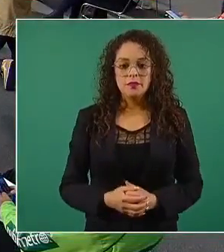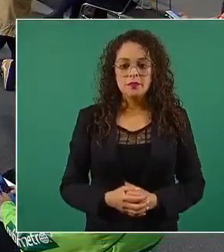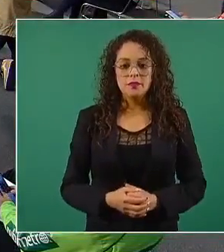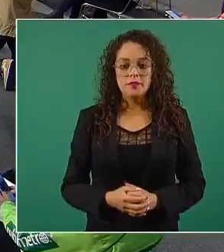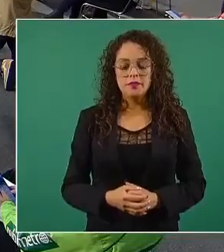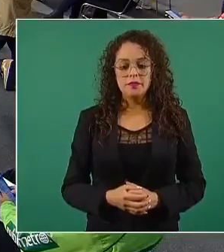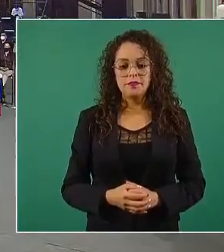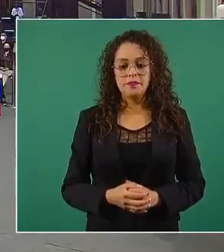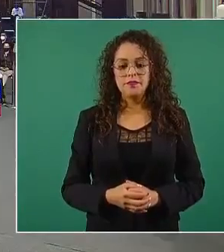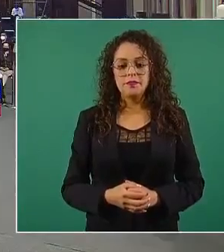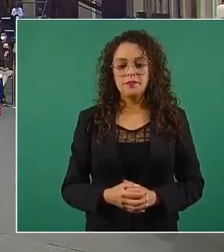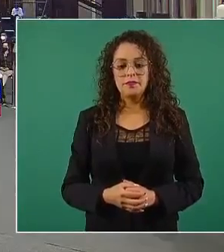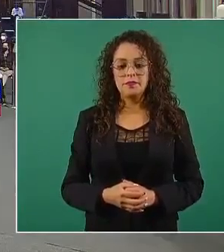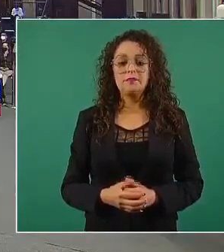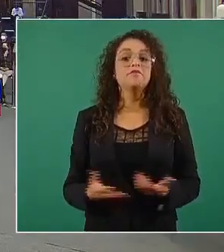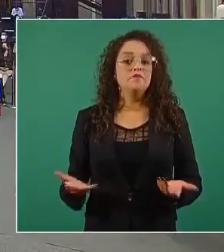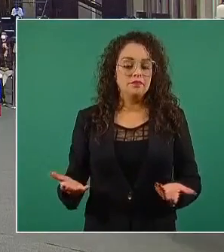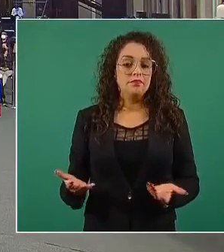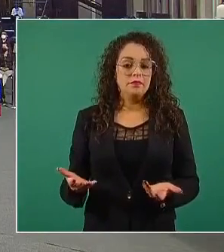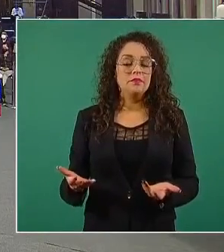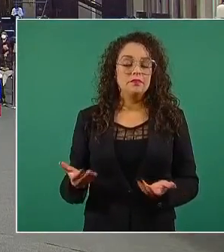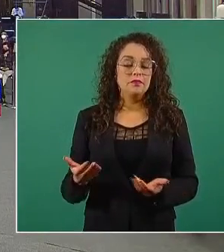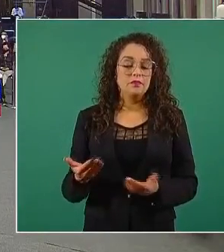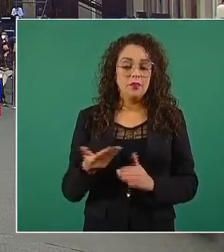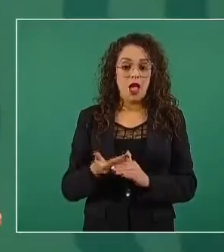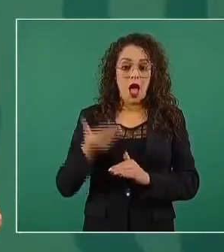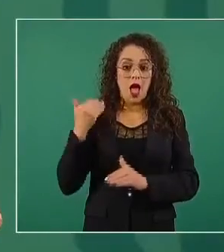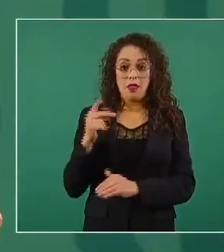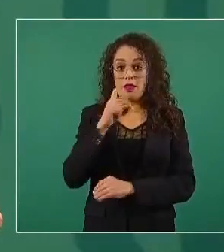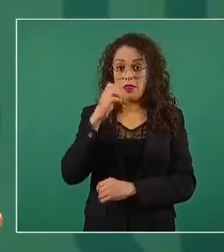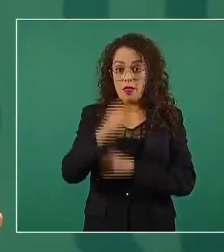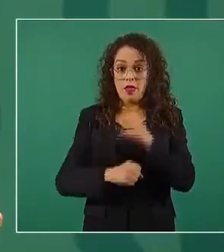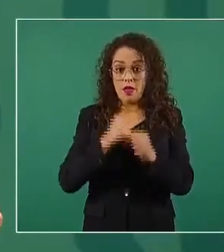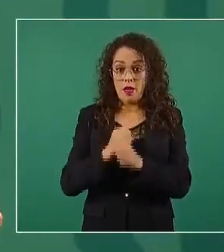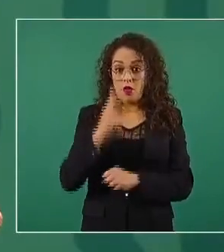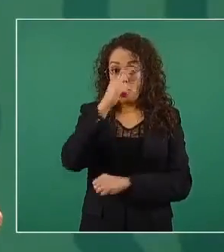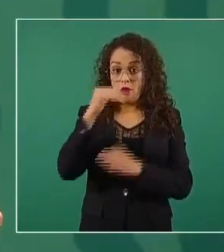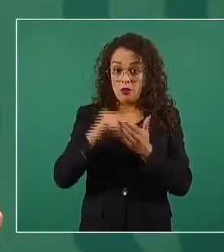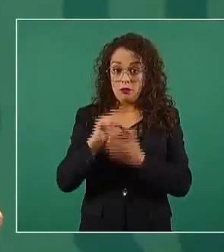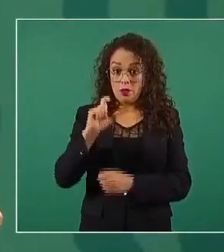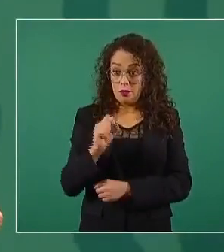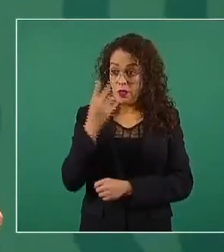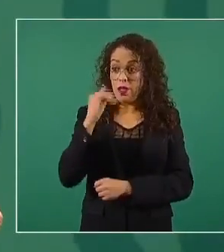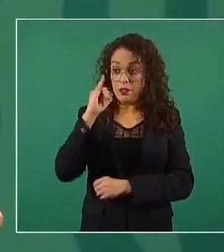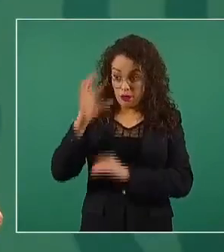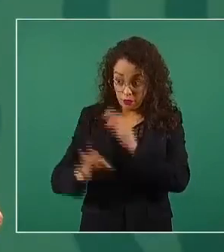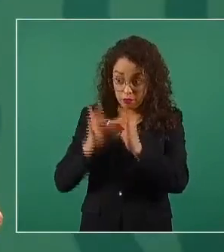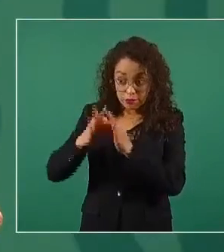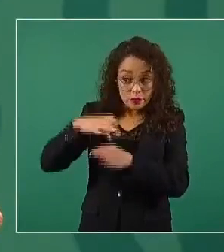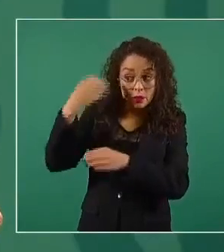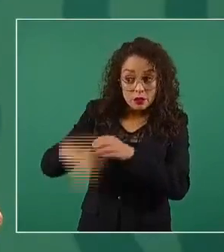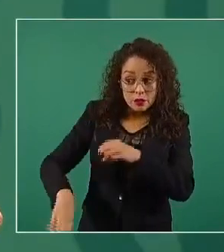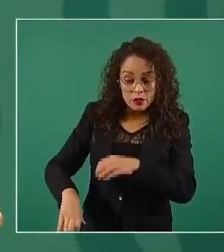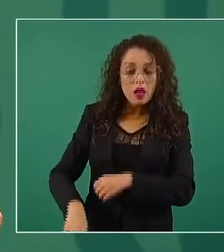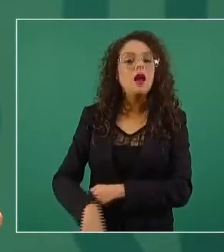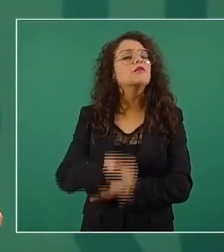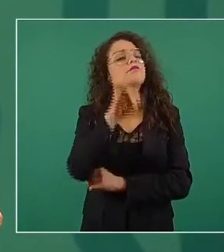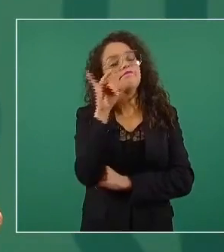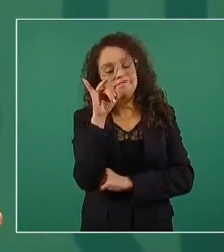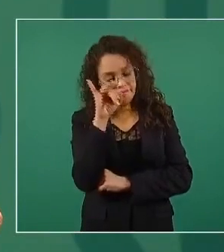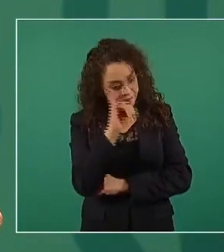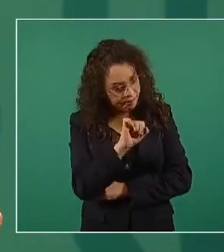sí se concluye en su sexenio, antes del 24. Sí, en el caso del Istmo sí, y todo, el Tren Maya,